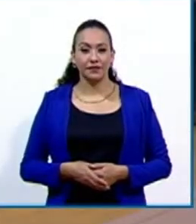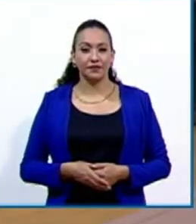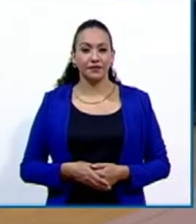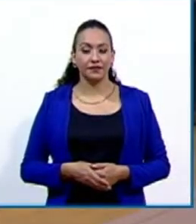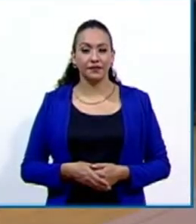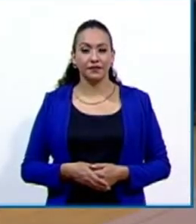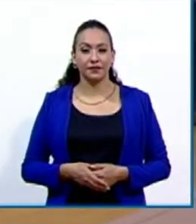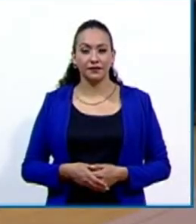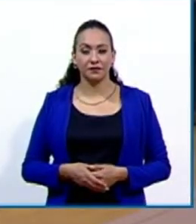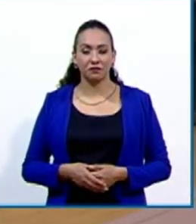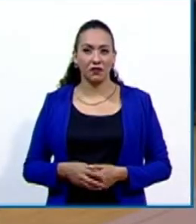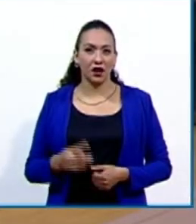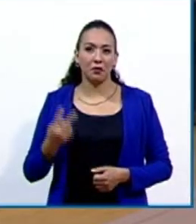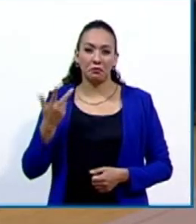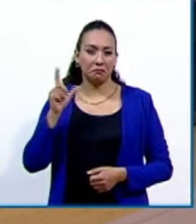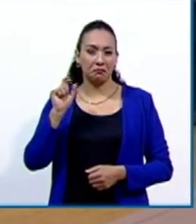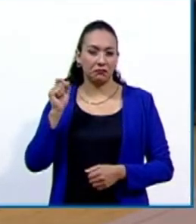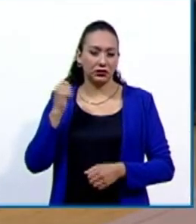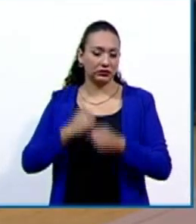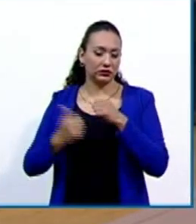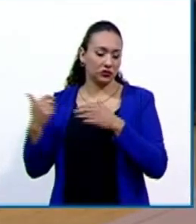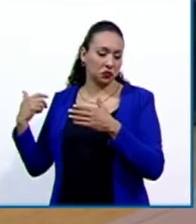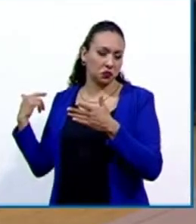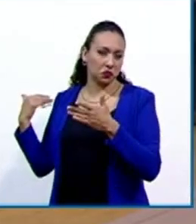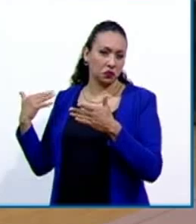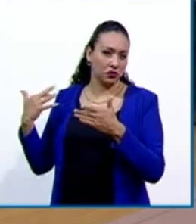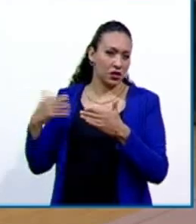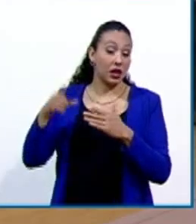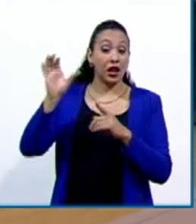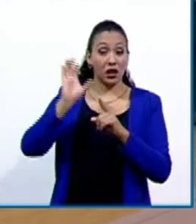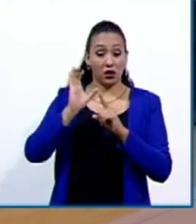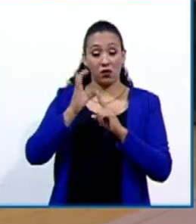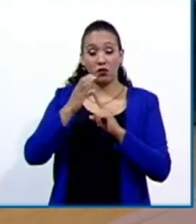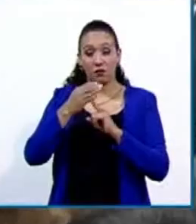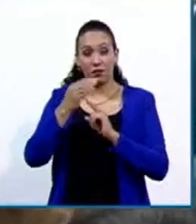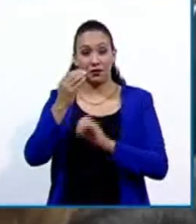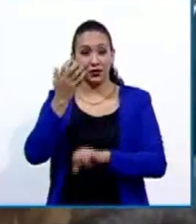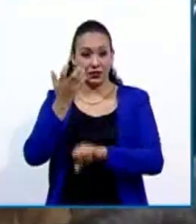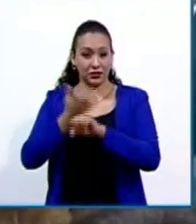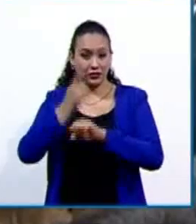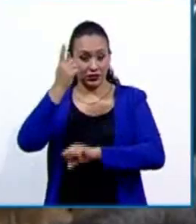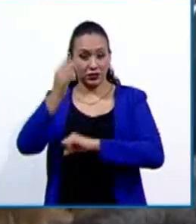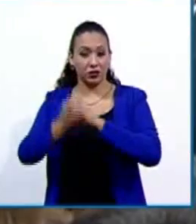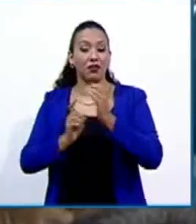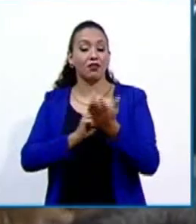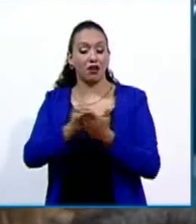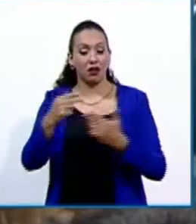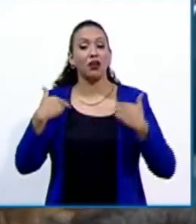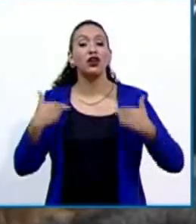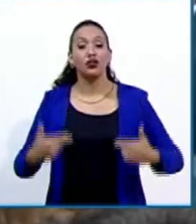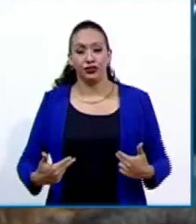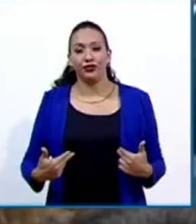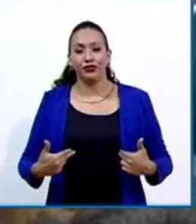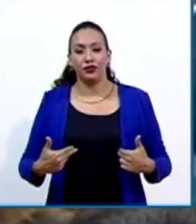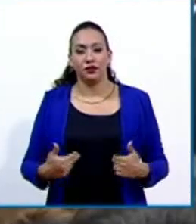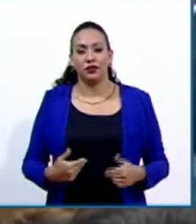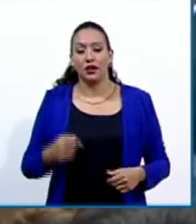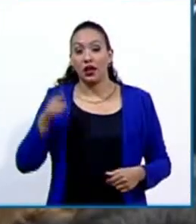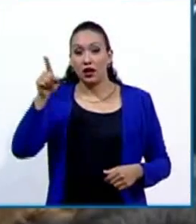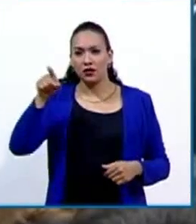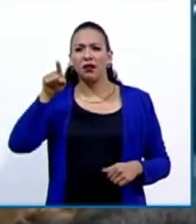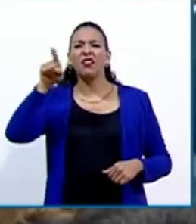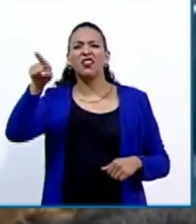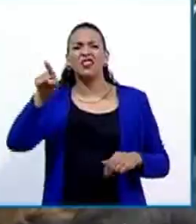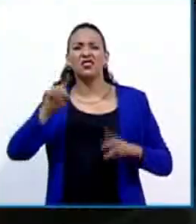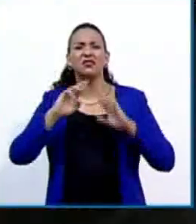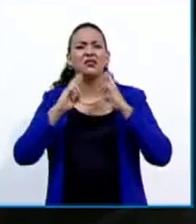En las últimas 2 décadas, la Comisión Interamericana de Derechos Humanos ha dado un giro, dando mayor relevancia a la protección de los